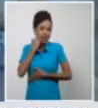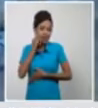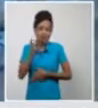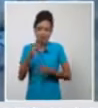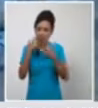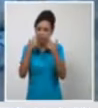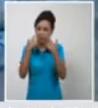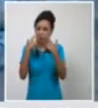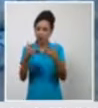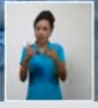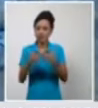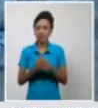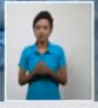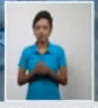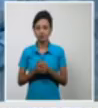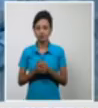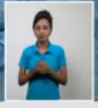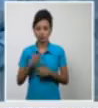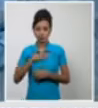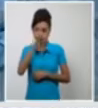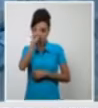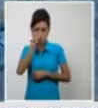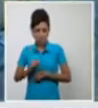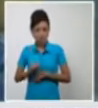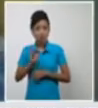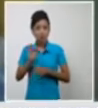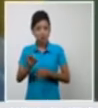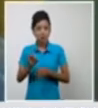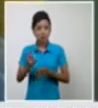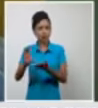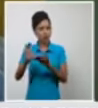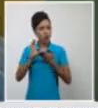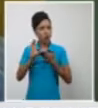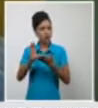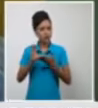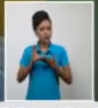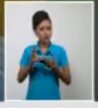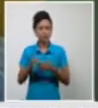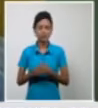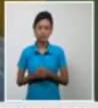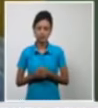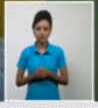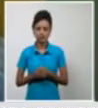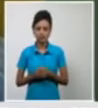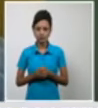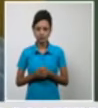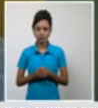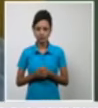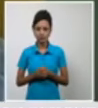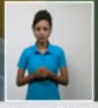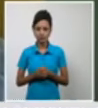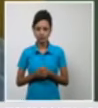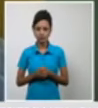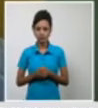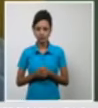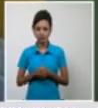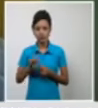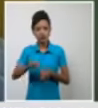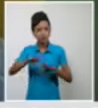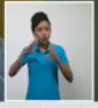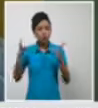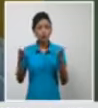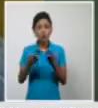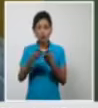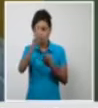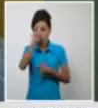importante por nuestro personal de salud que su colaboración profesional. Ahora no hay ni un médico o un enfermero en